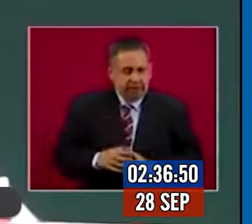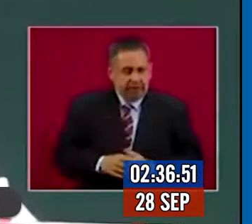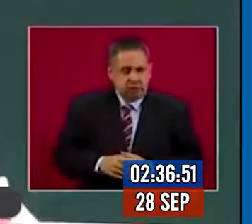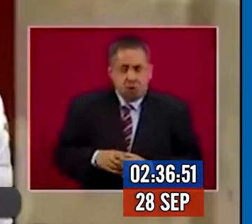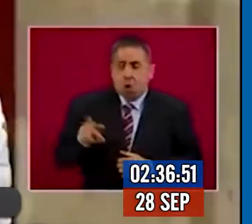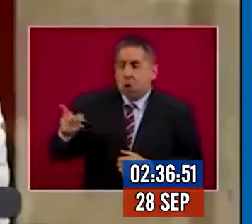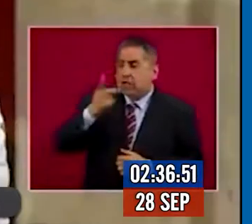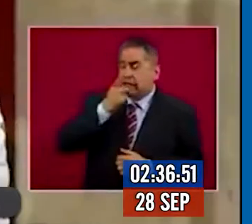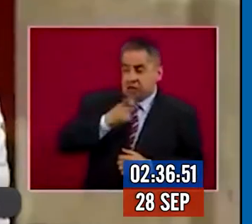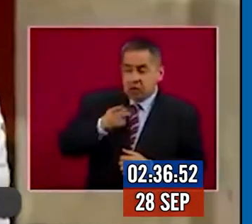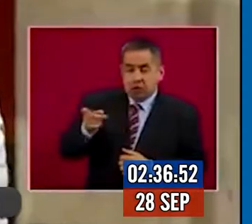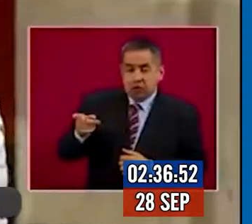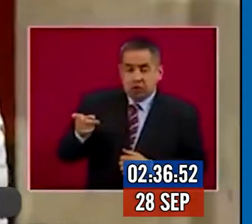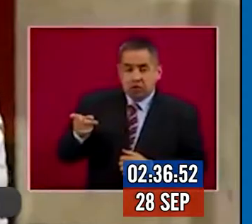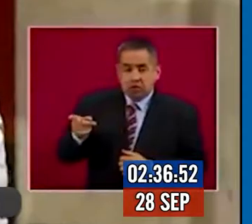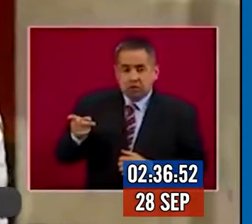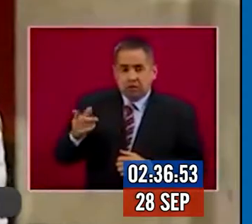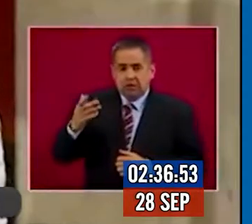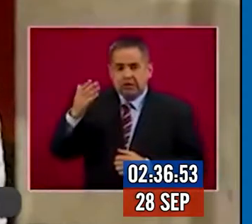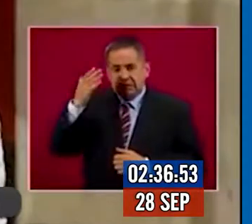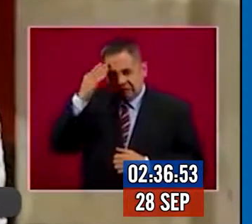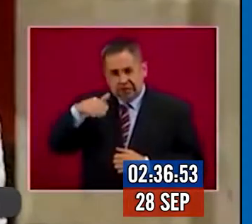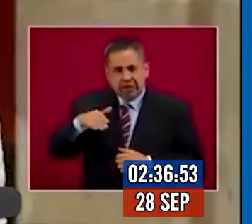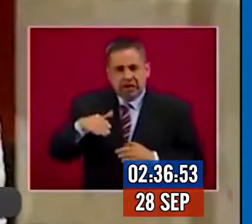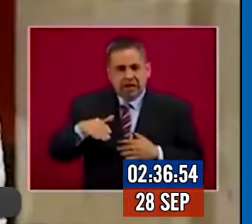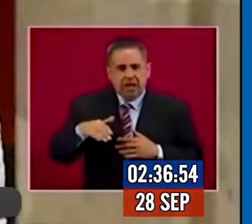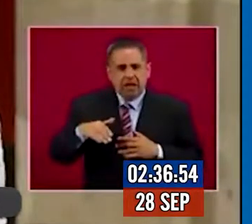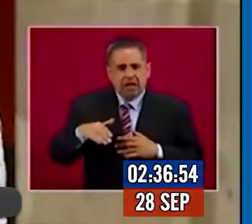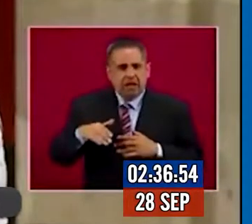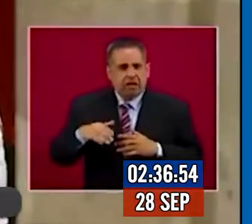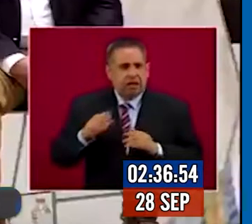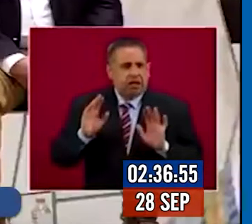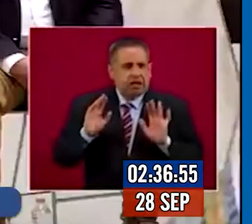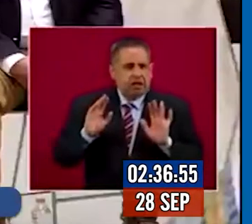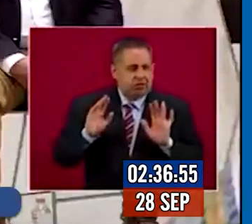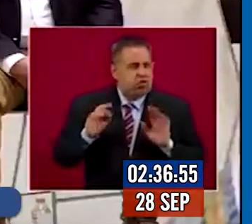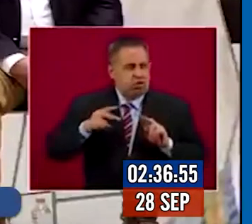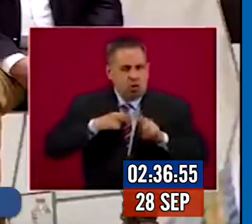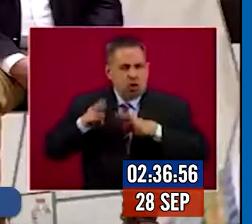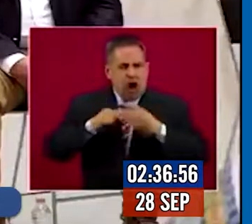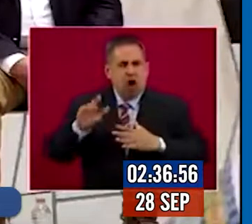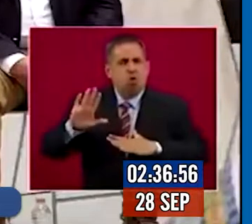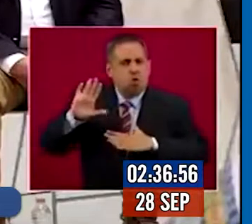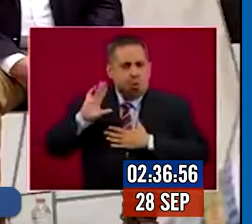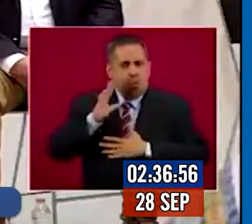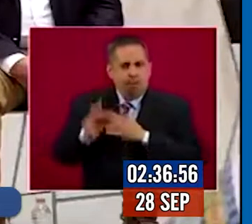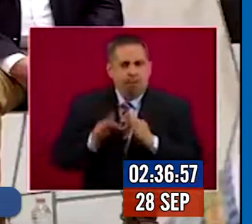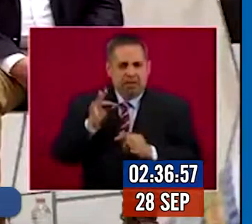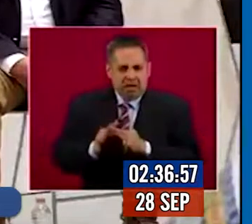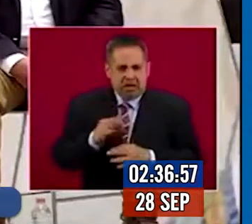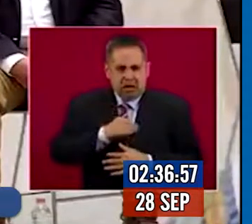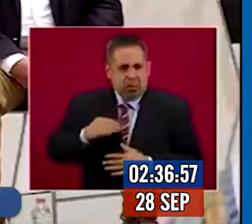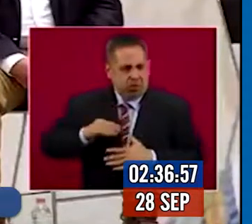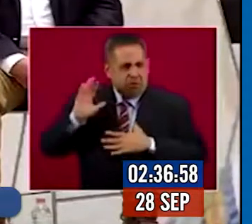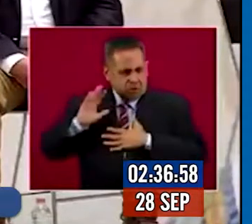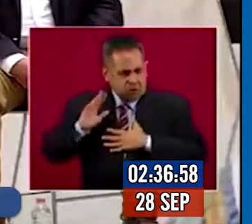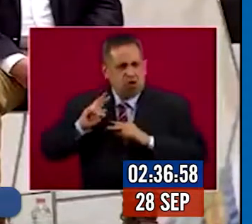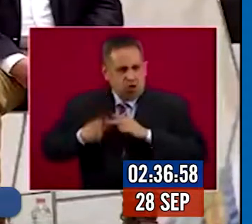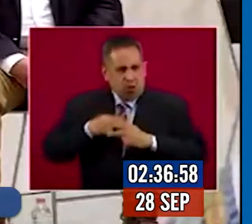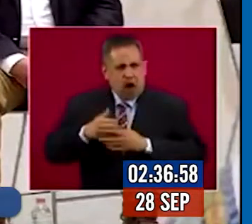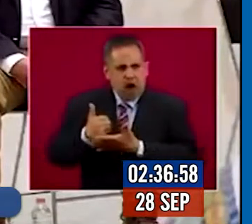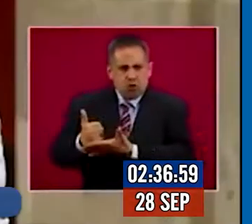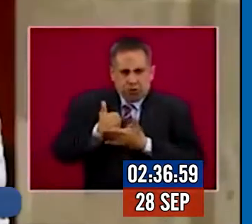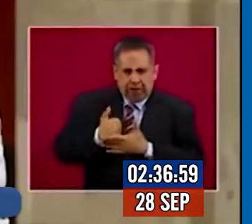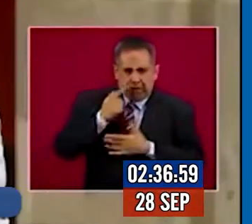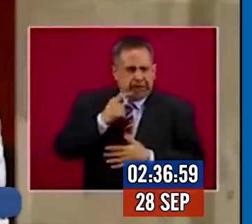usted dijo que no cuando sabía que no iba a cumplir no se comprometía y usted dijo que se estaba comprometiendo que iba a ayudarnos